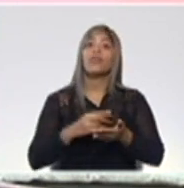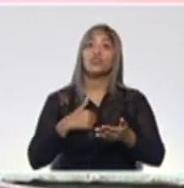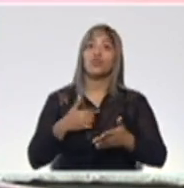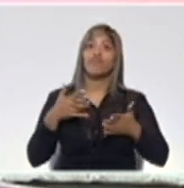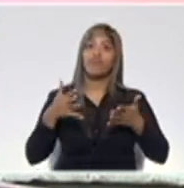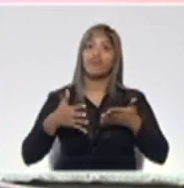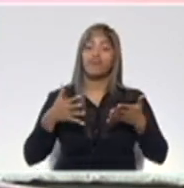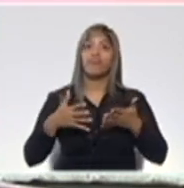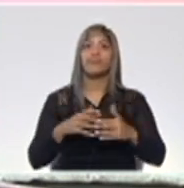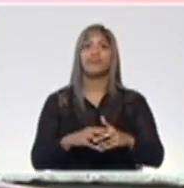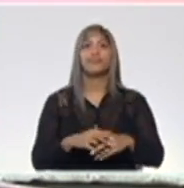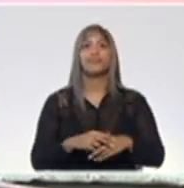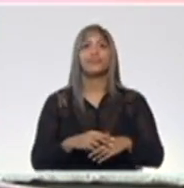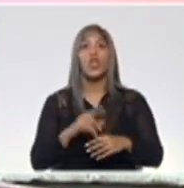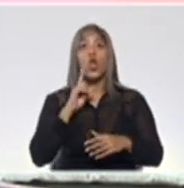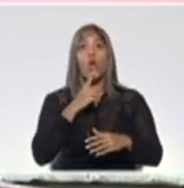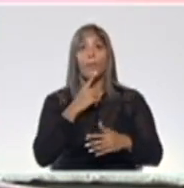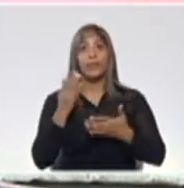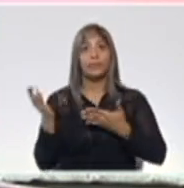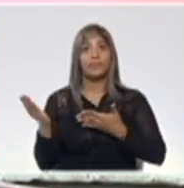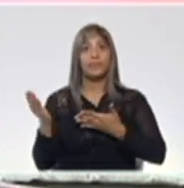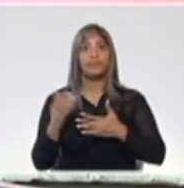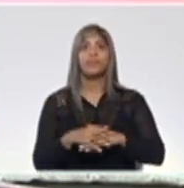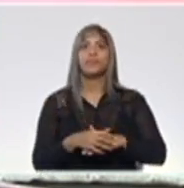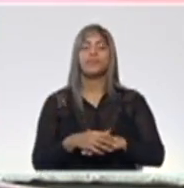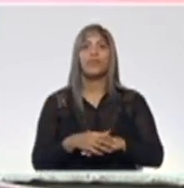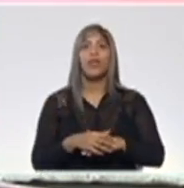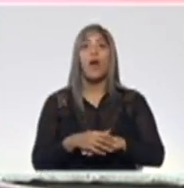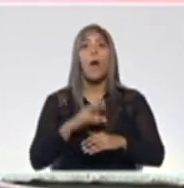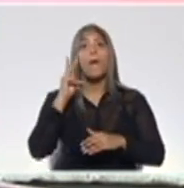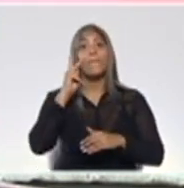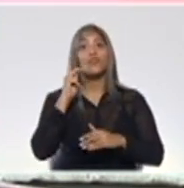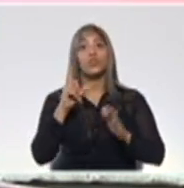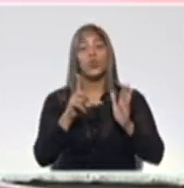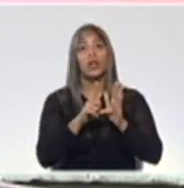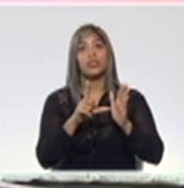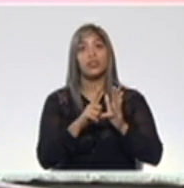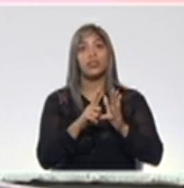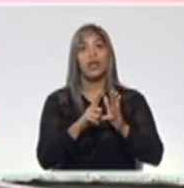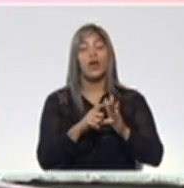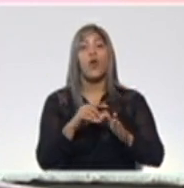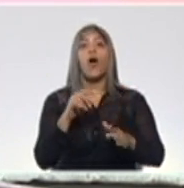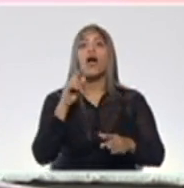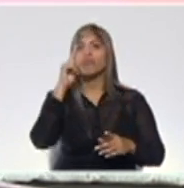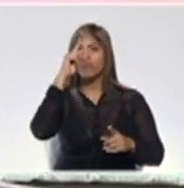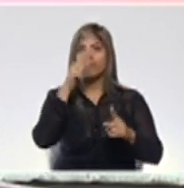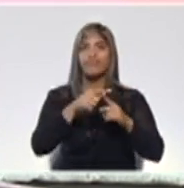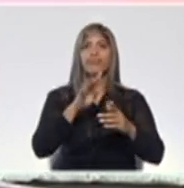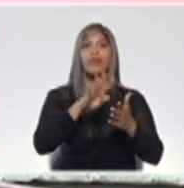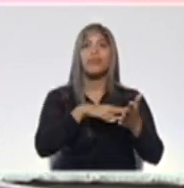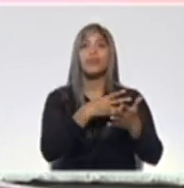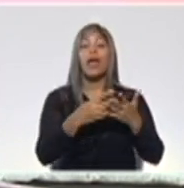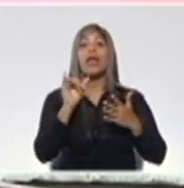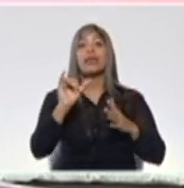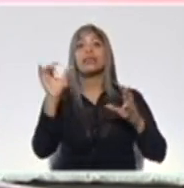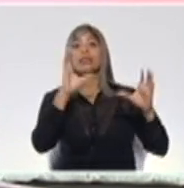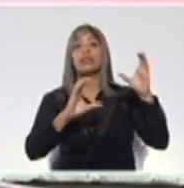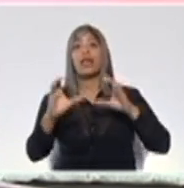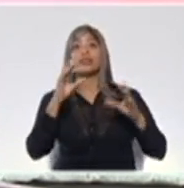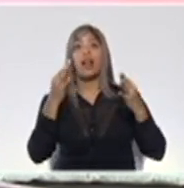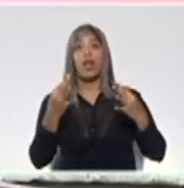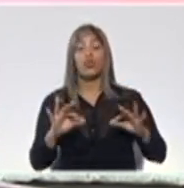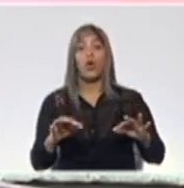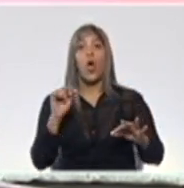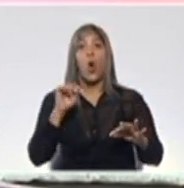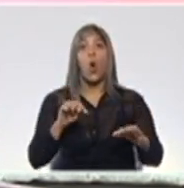el profesor Gerson José Rubín Gómez, docente de educación media en las áreas de matemáticas y ciencias naturales.